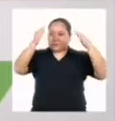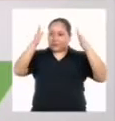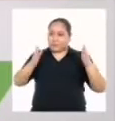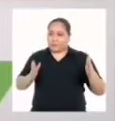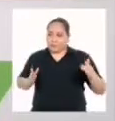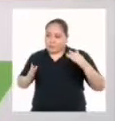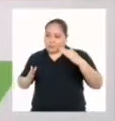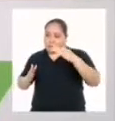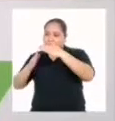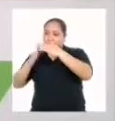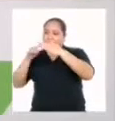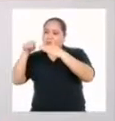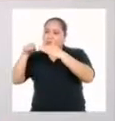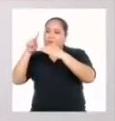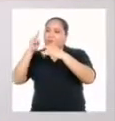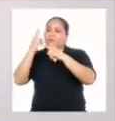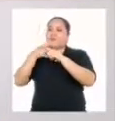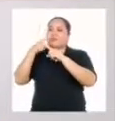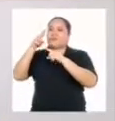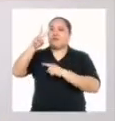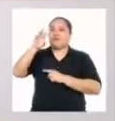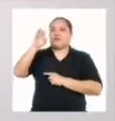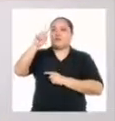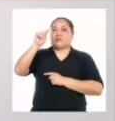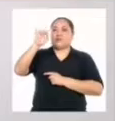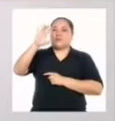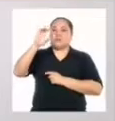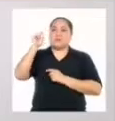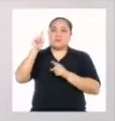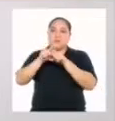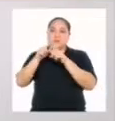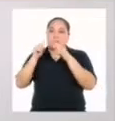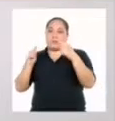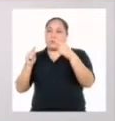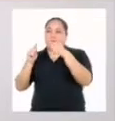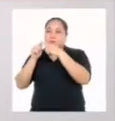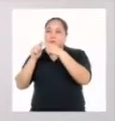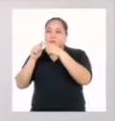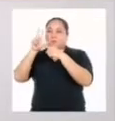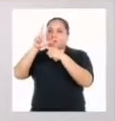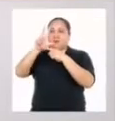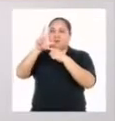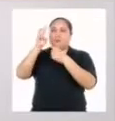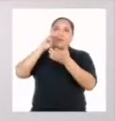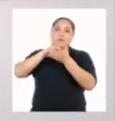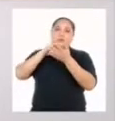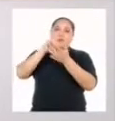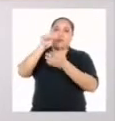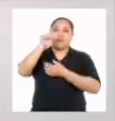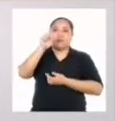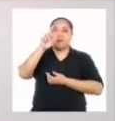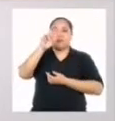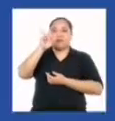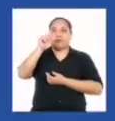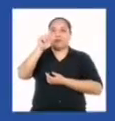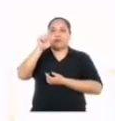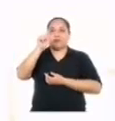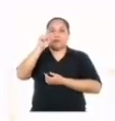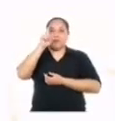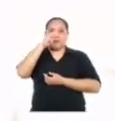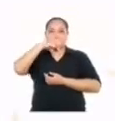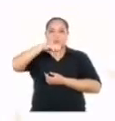un ángulo o de un polígono. También es el punto en el que coinciden tres o más aristas de un poliedro.